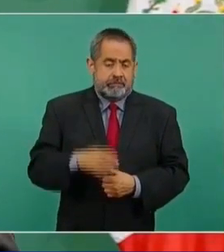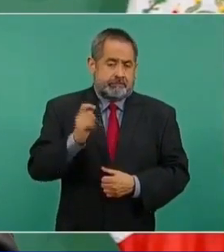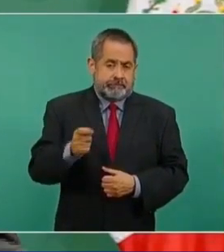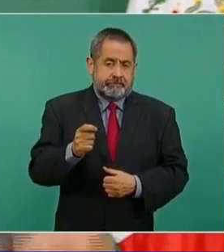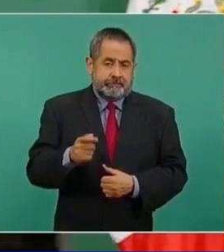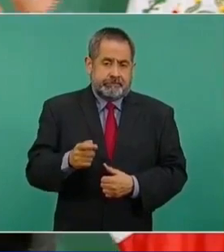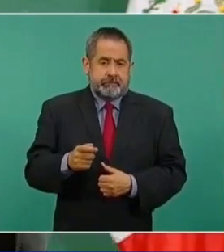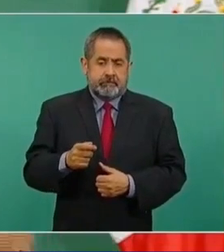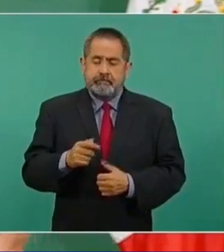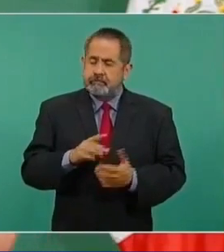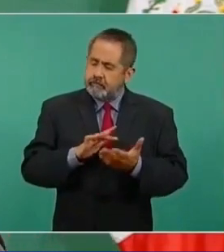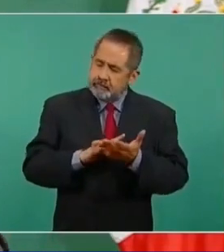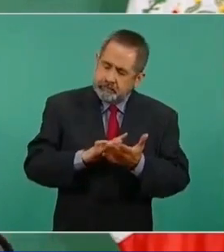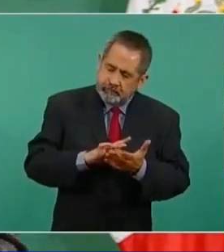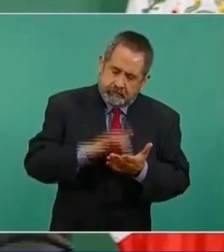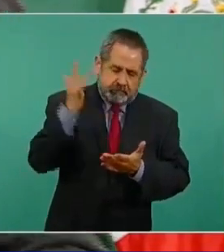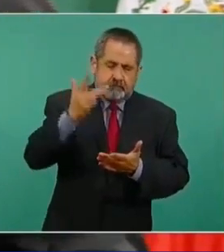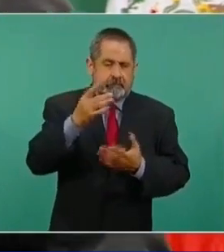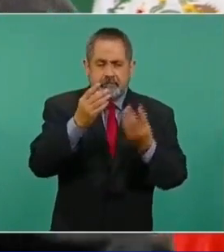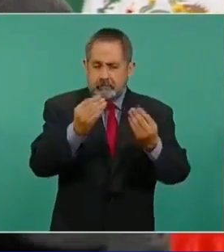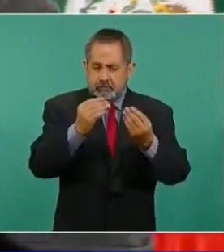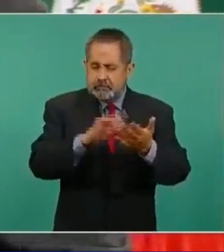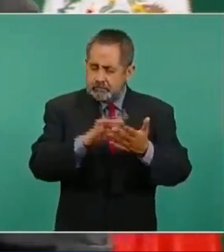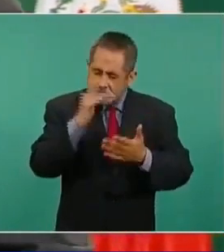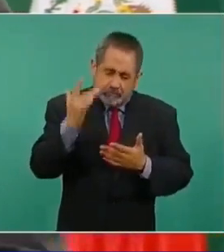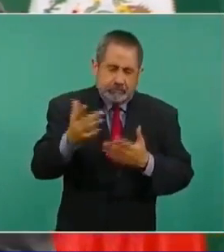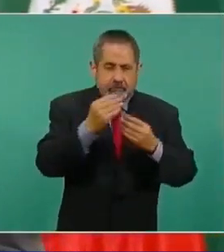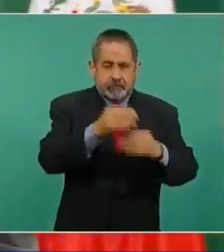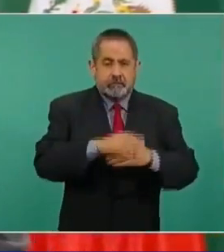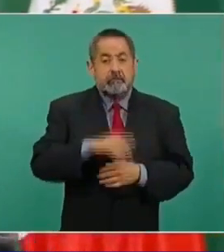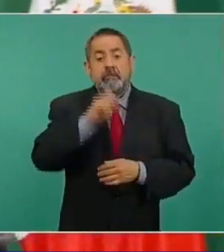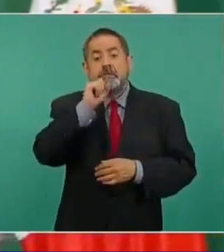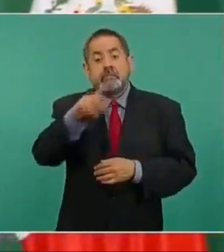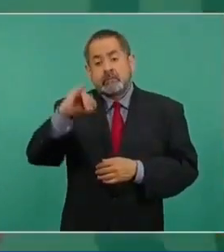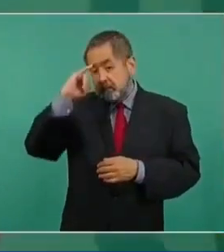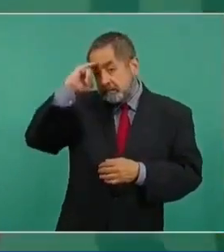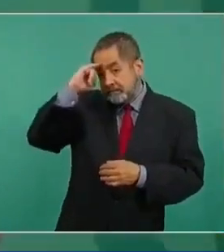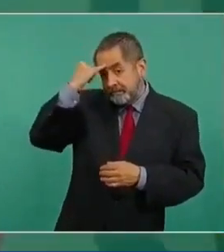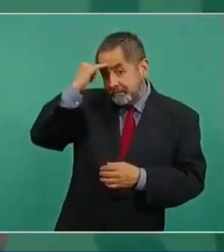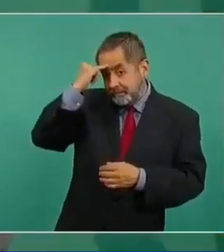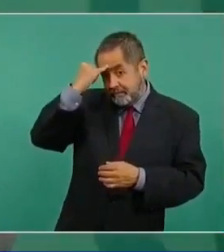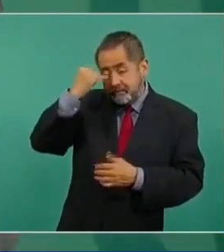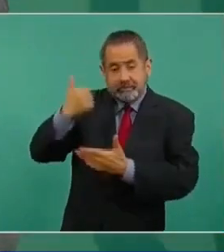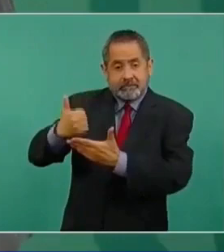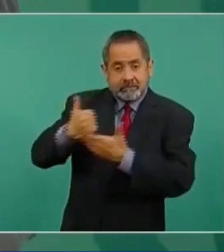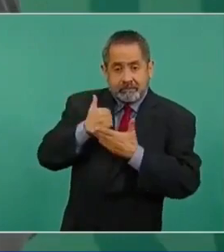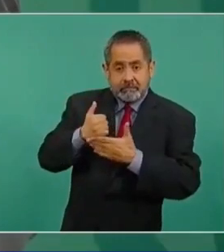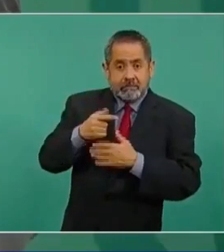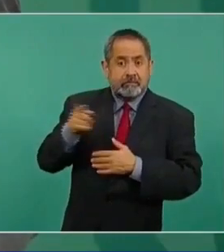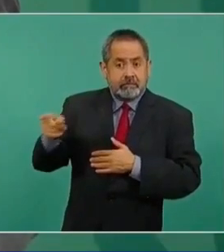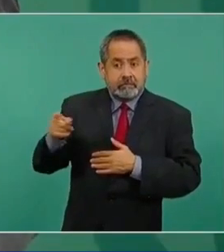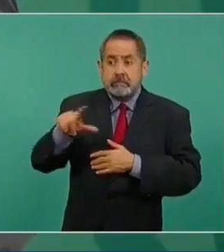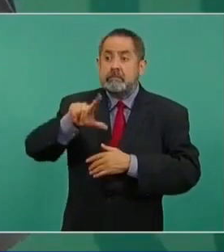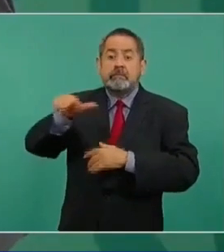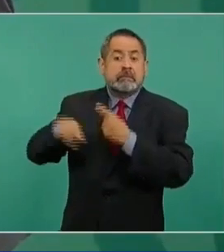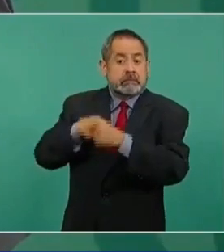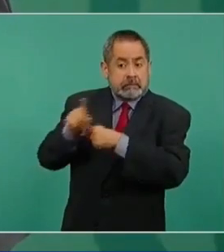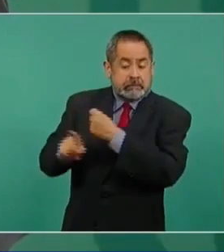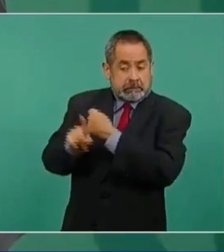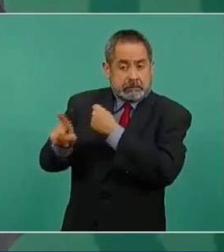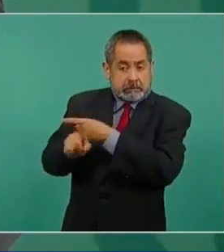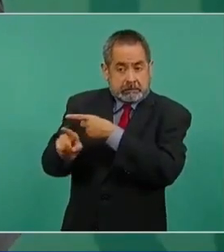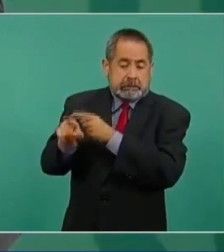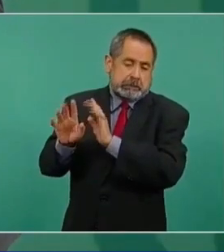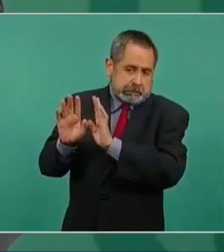Entonces, agradezco mucho. La India nos ayudó, después ellos tuvieron un problema